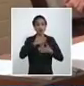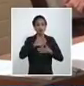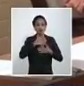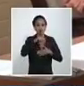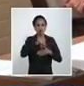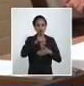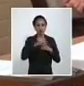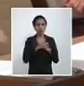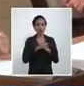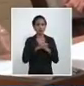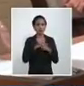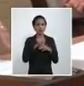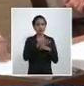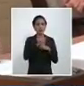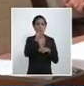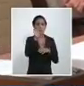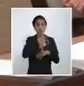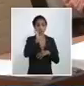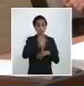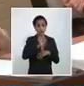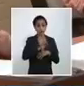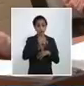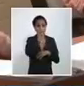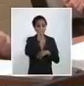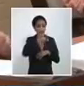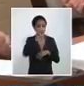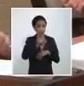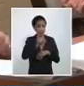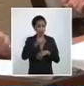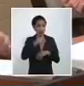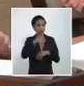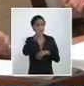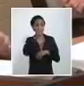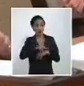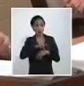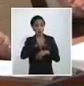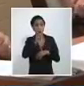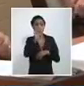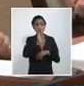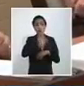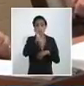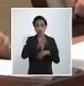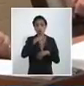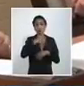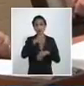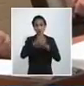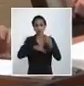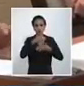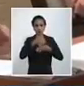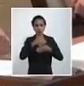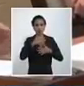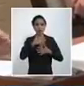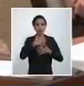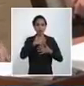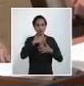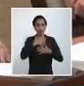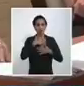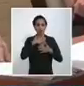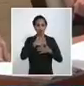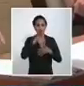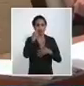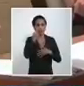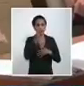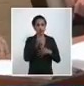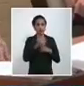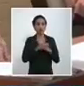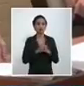saliendo un 1% de las personas que se están pesquisando con síntomas respiratorios. Y fueron vistos, y